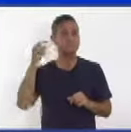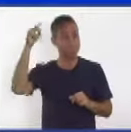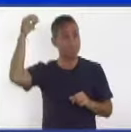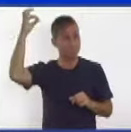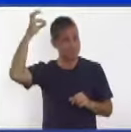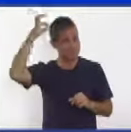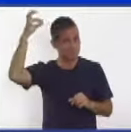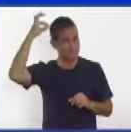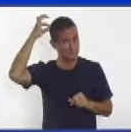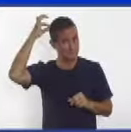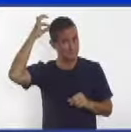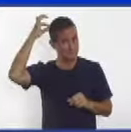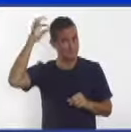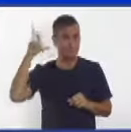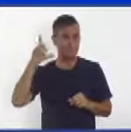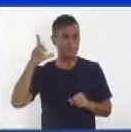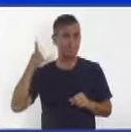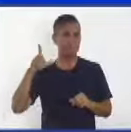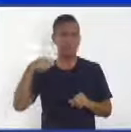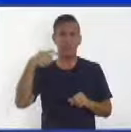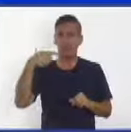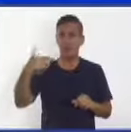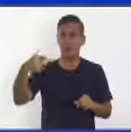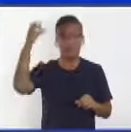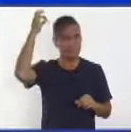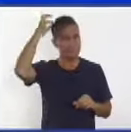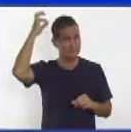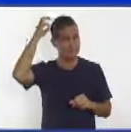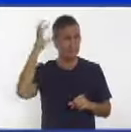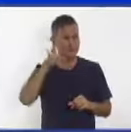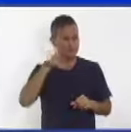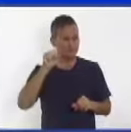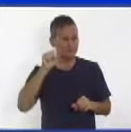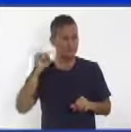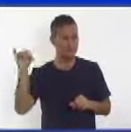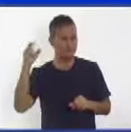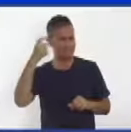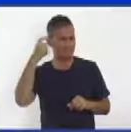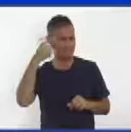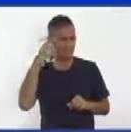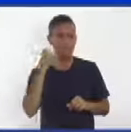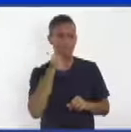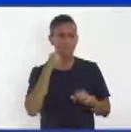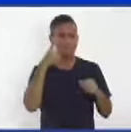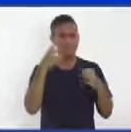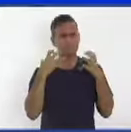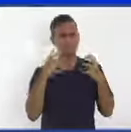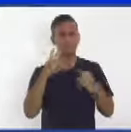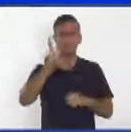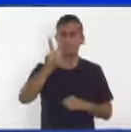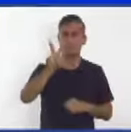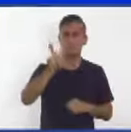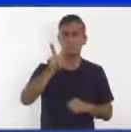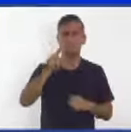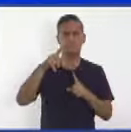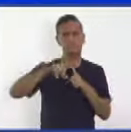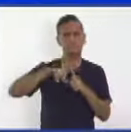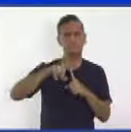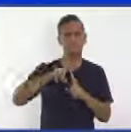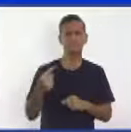la primera de ellas está relacionada igual que la anterior que les indicamos como un resumen un